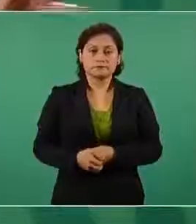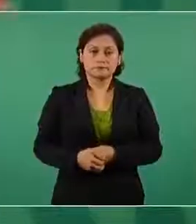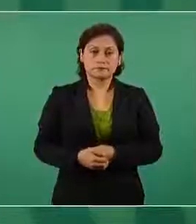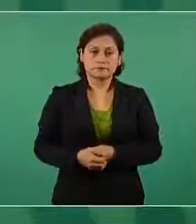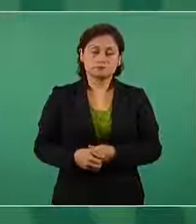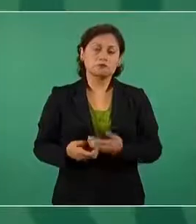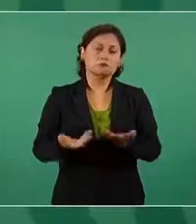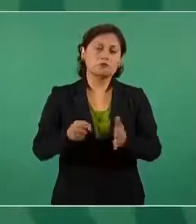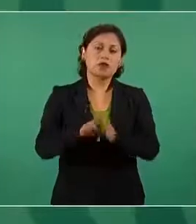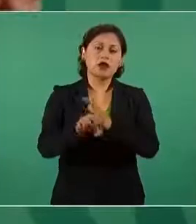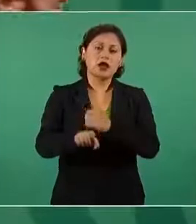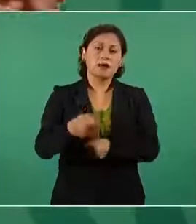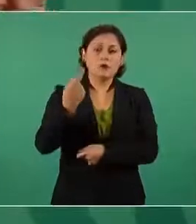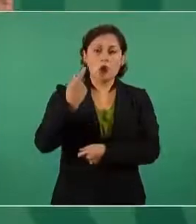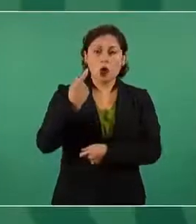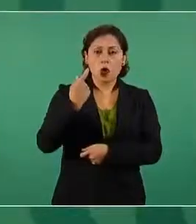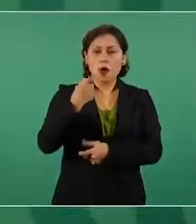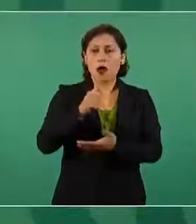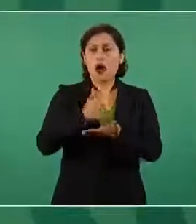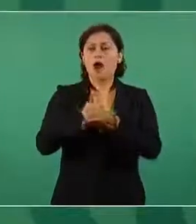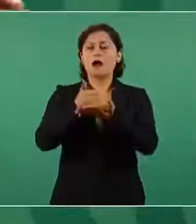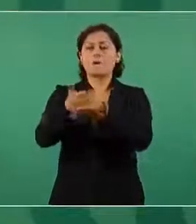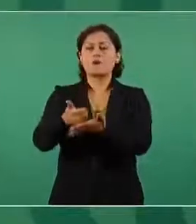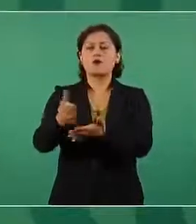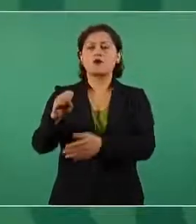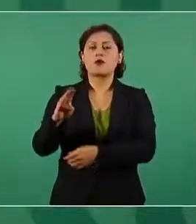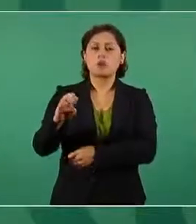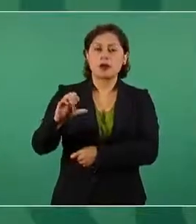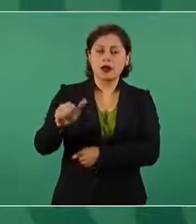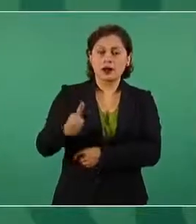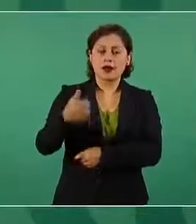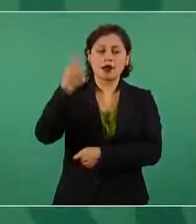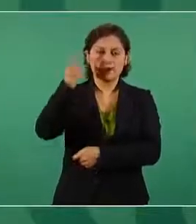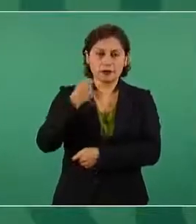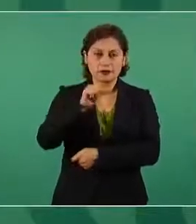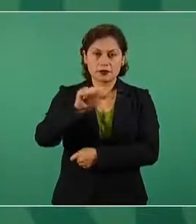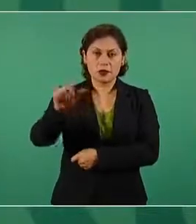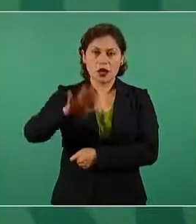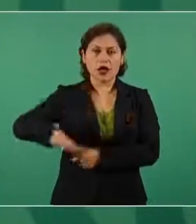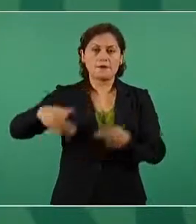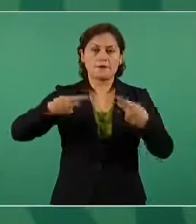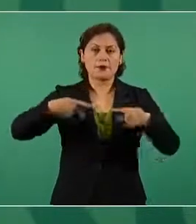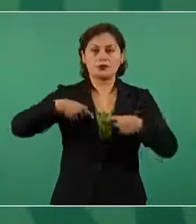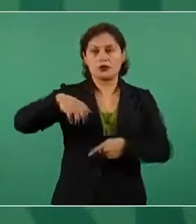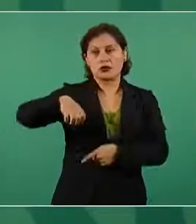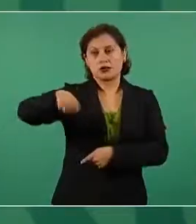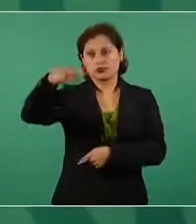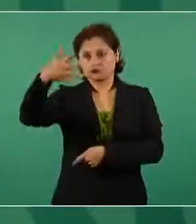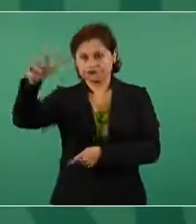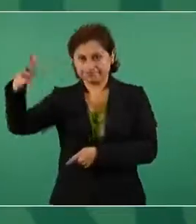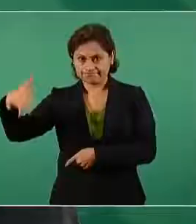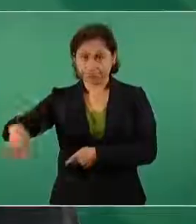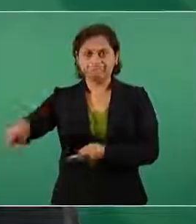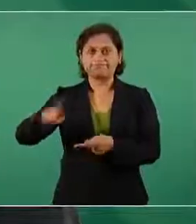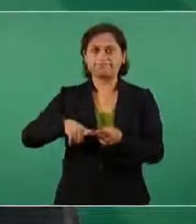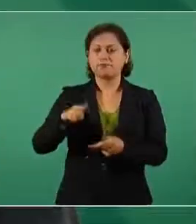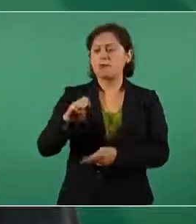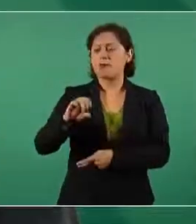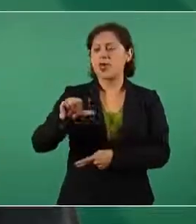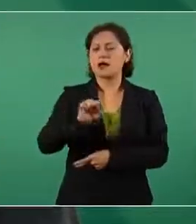las pensiones para adultos mayores, para niñas, niños con discapacidad, todas las